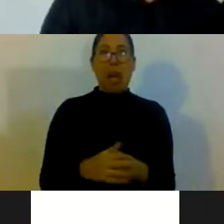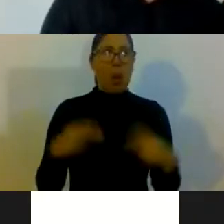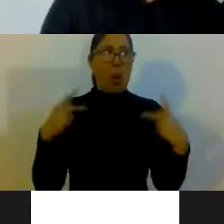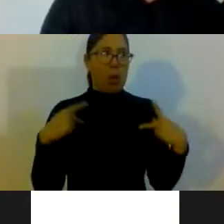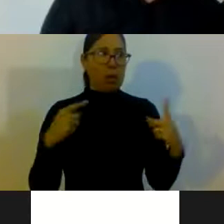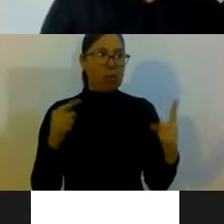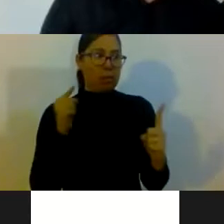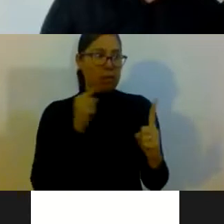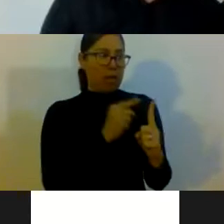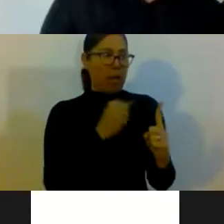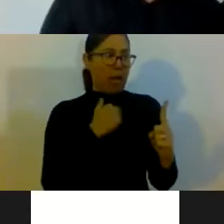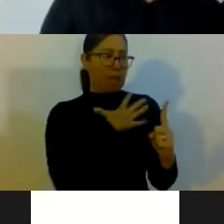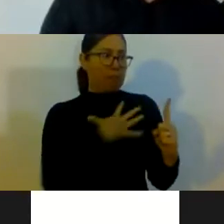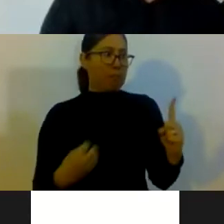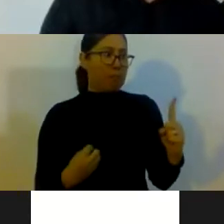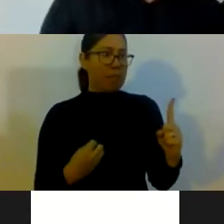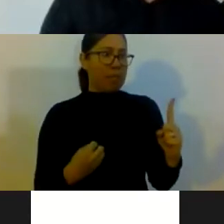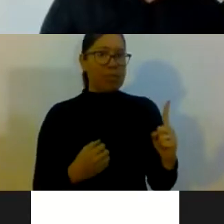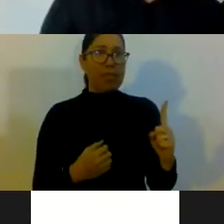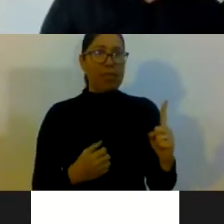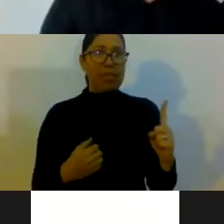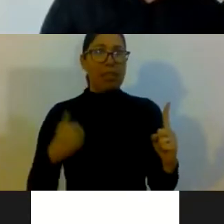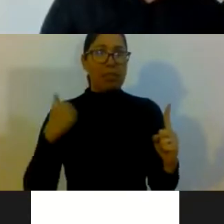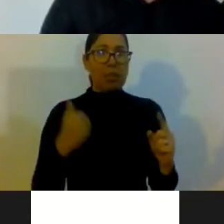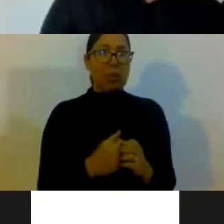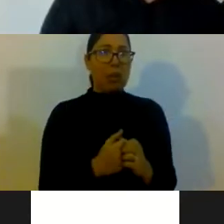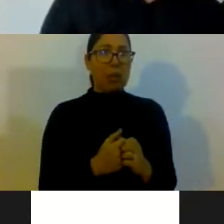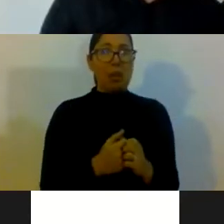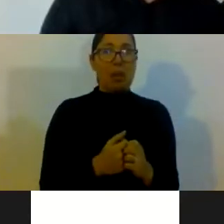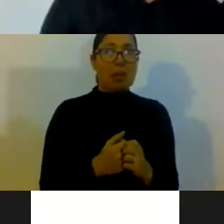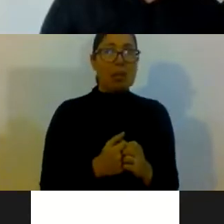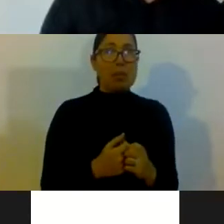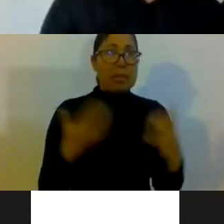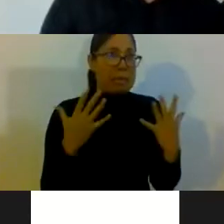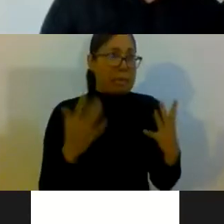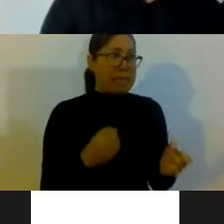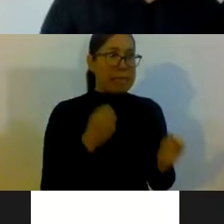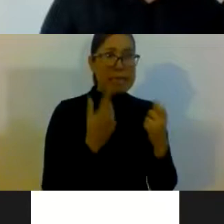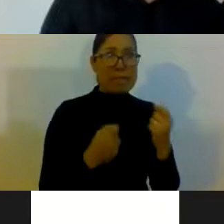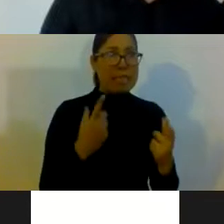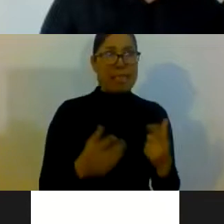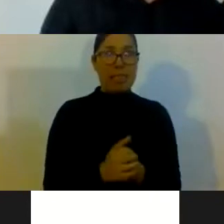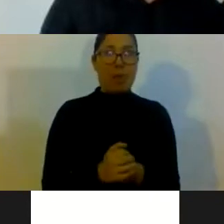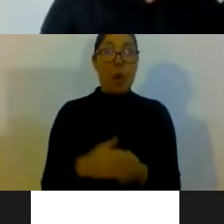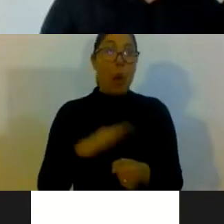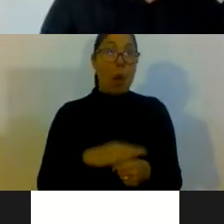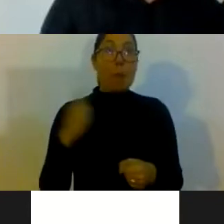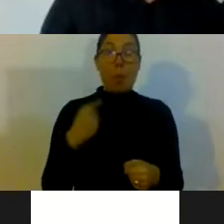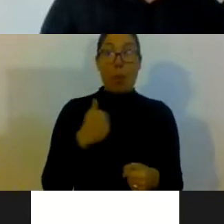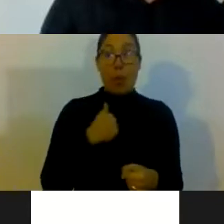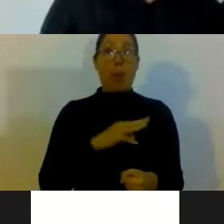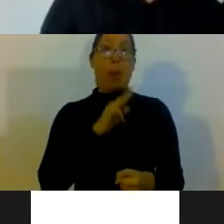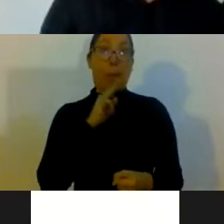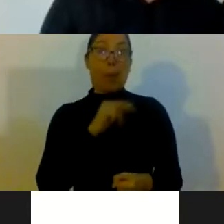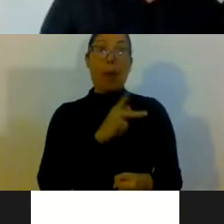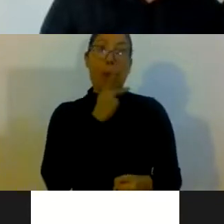servido mucho, porque no sabía cómo retomar el tema con ellos. Mis papás nunca lo hicieron. Yo, de hecho, sufrí, pues,